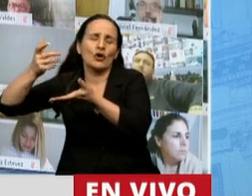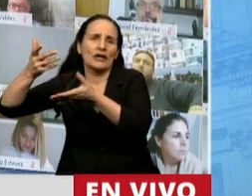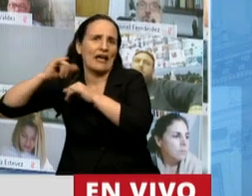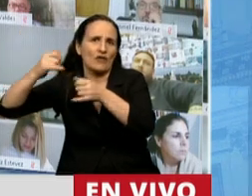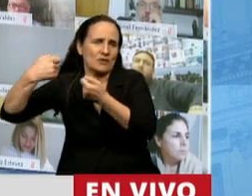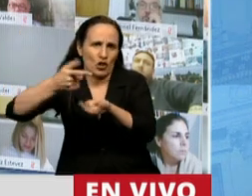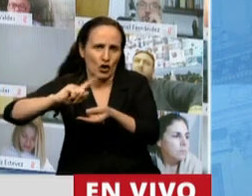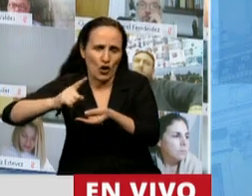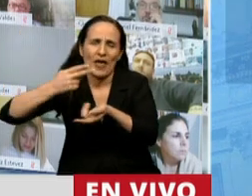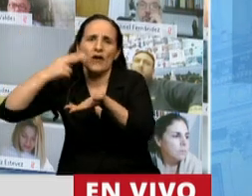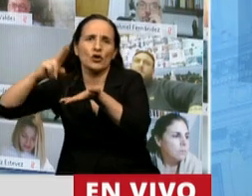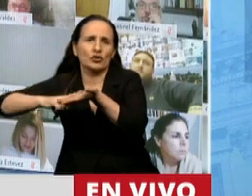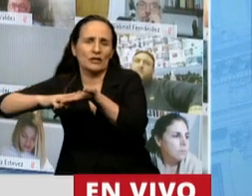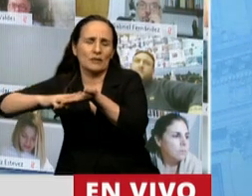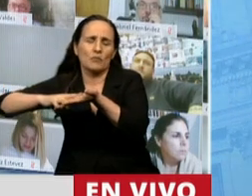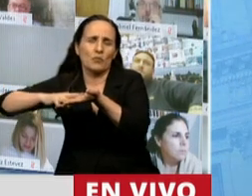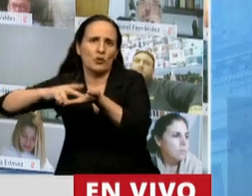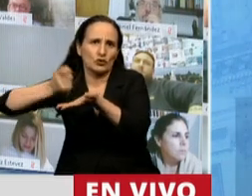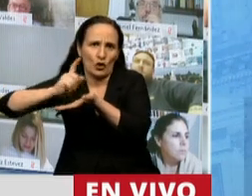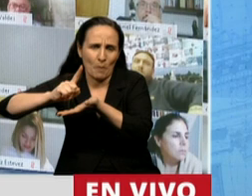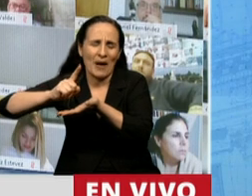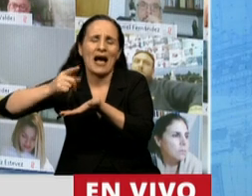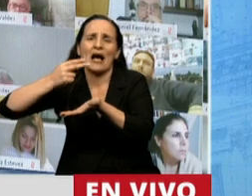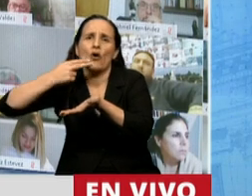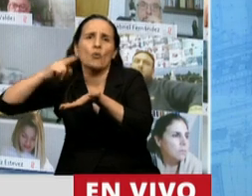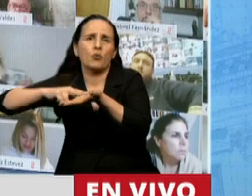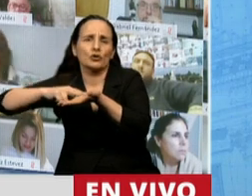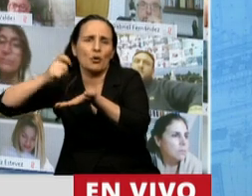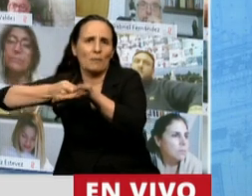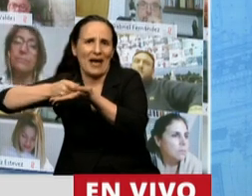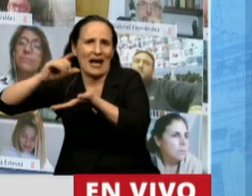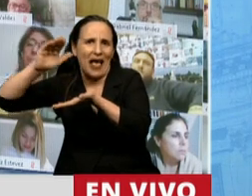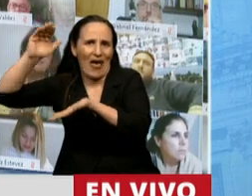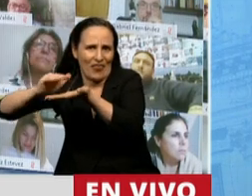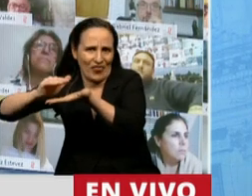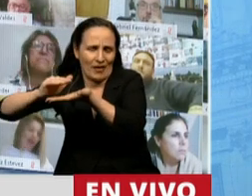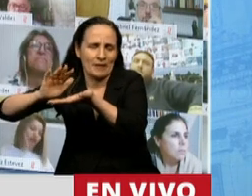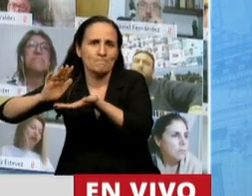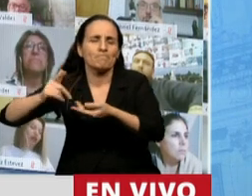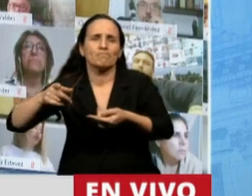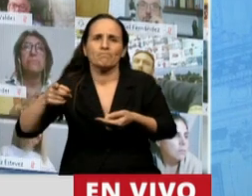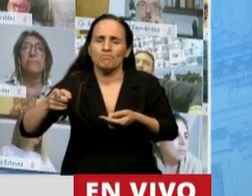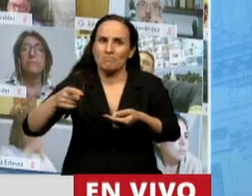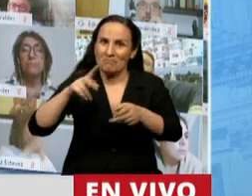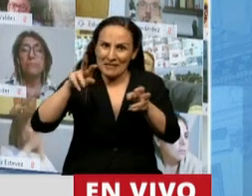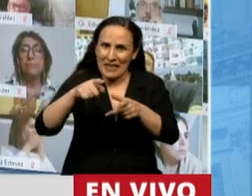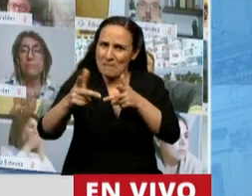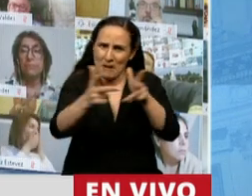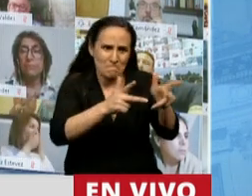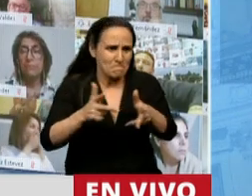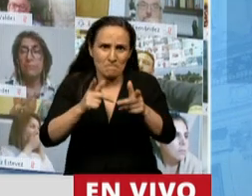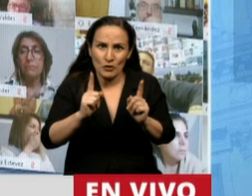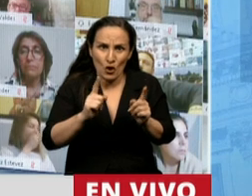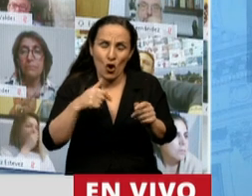jurisdicciones de baja o nula tributación la verdad que esa ese agregado no lo habíamos analizado lo